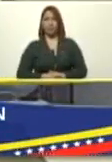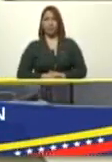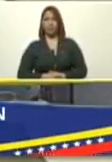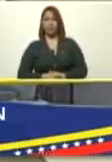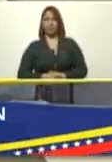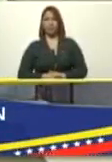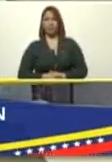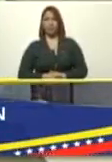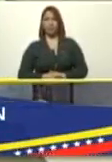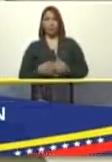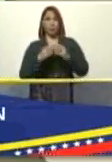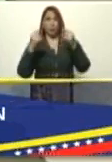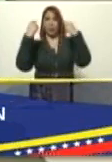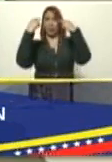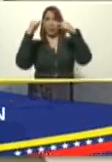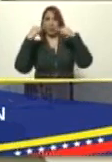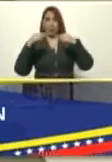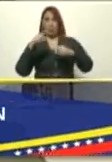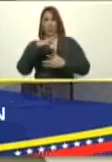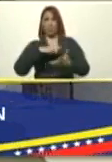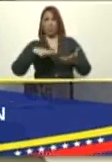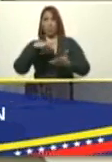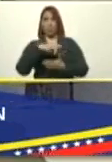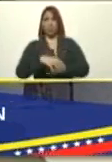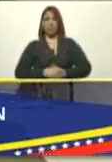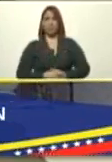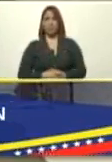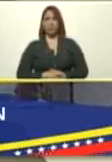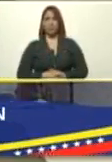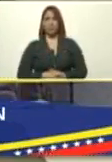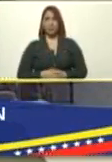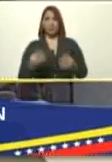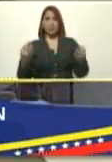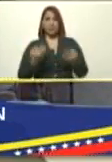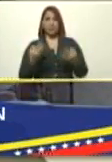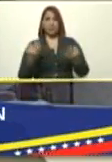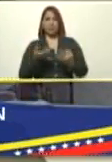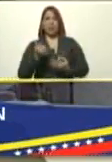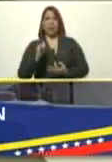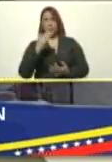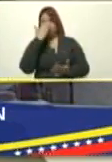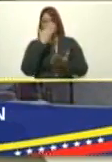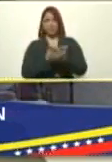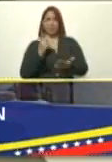En todas las etapas del conflicto siempre ha estado presente